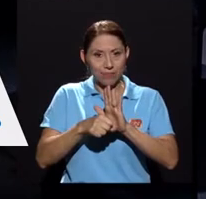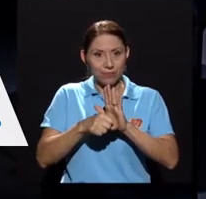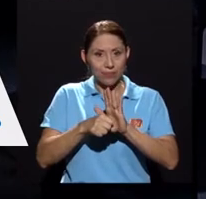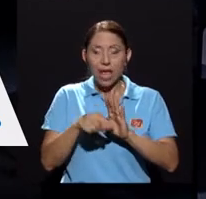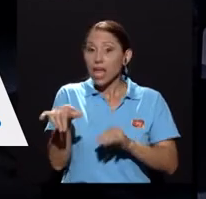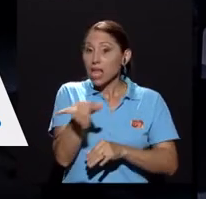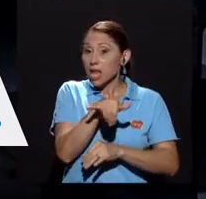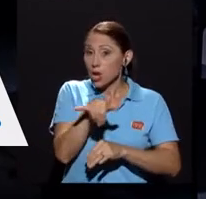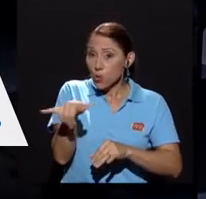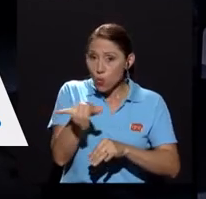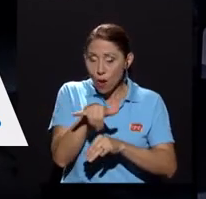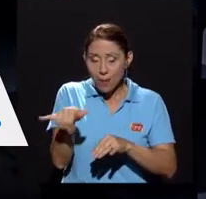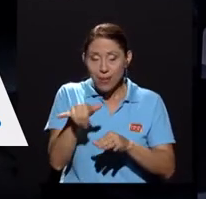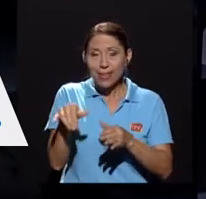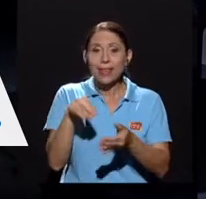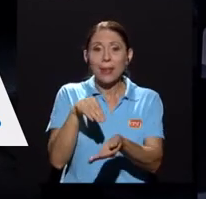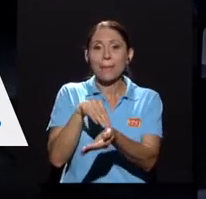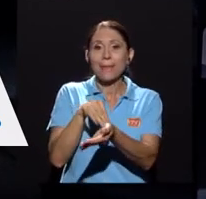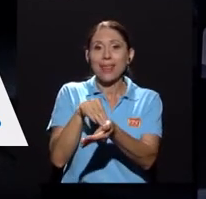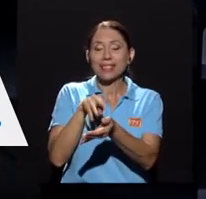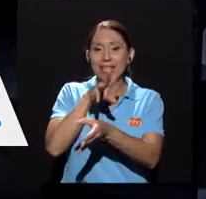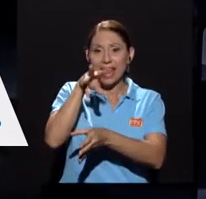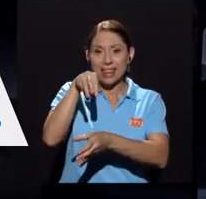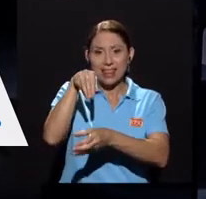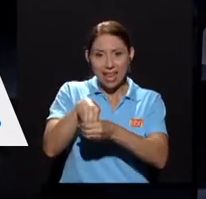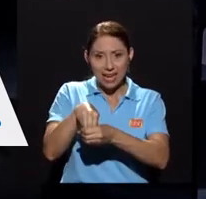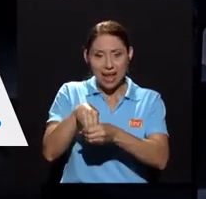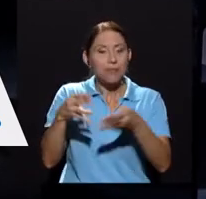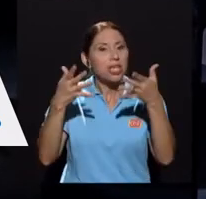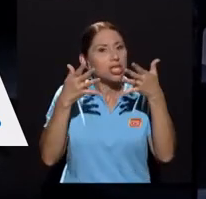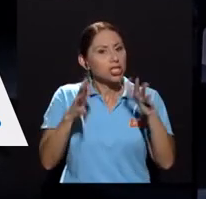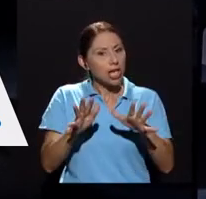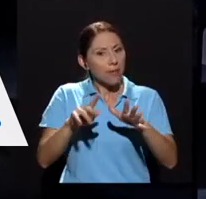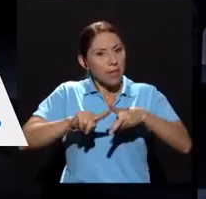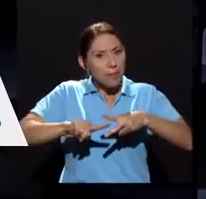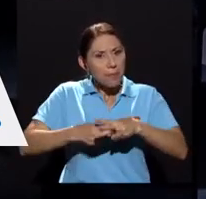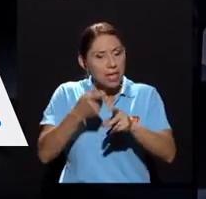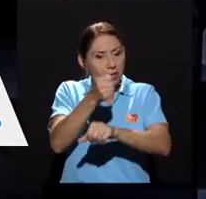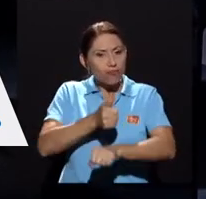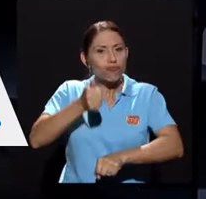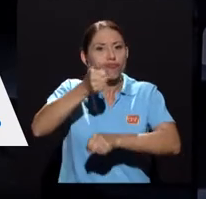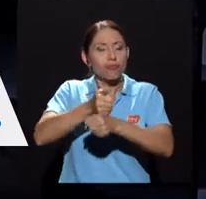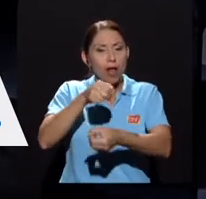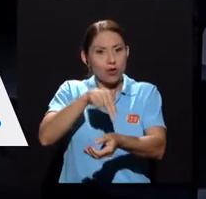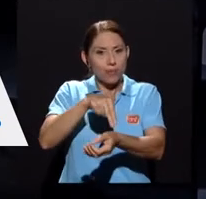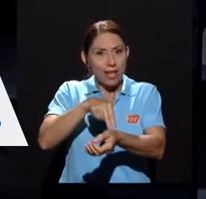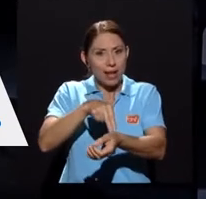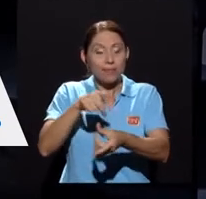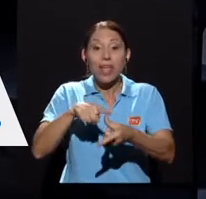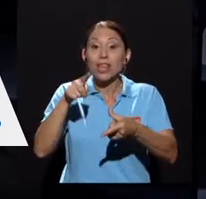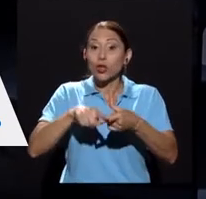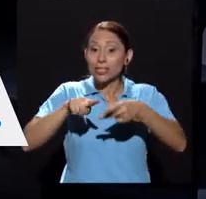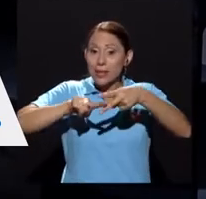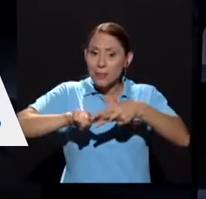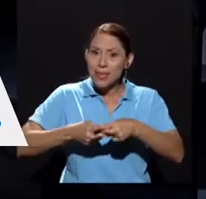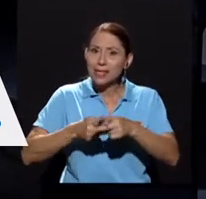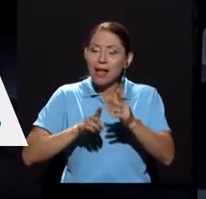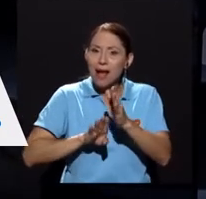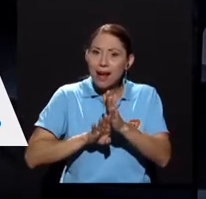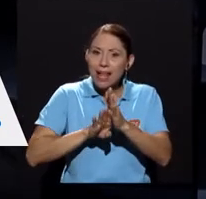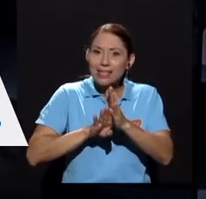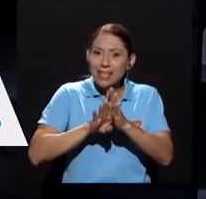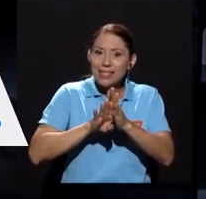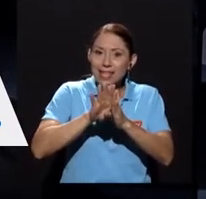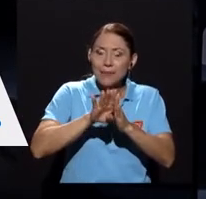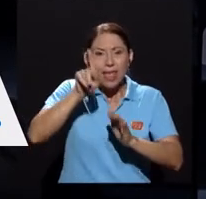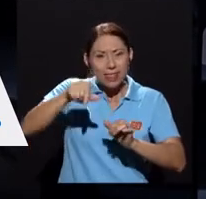el área de medicina interna del hospital empieza a tomar forma entonces empieza a crecer hay que recordar que lo que era hospital